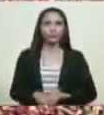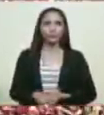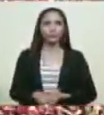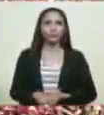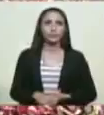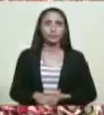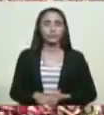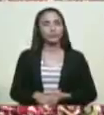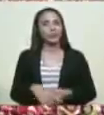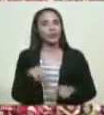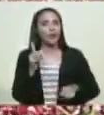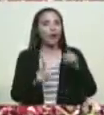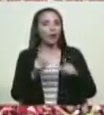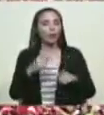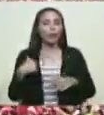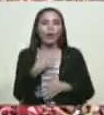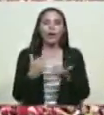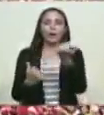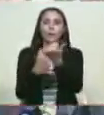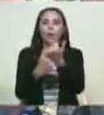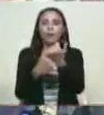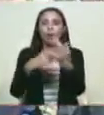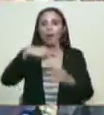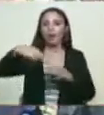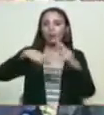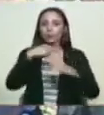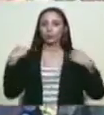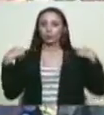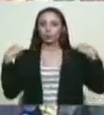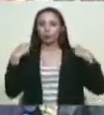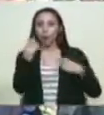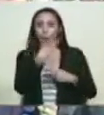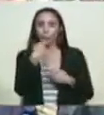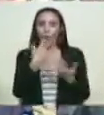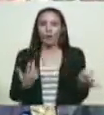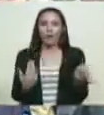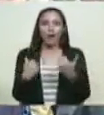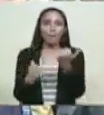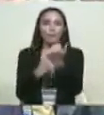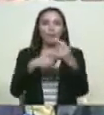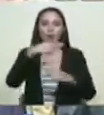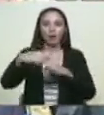Hay quienes se visten de rojo rojito para robar al pueblo.